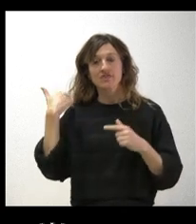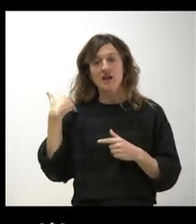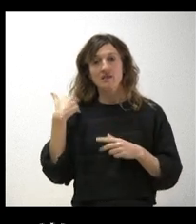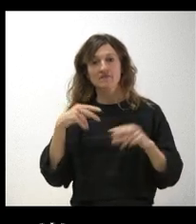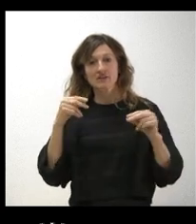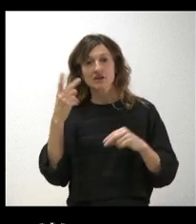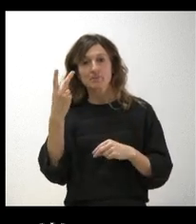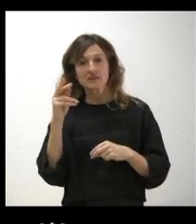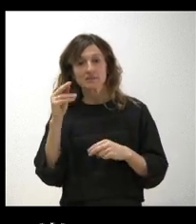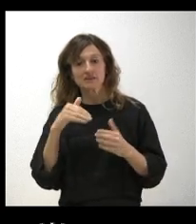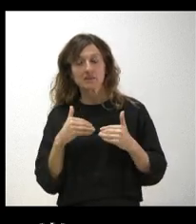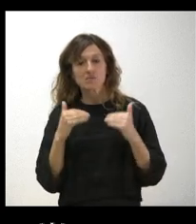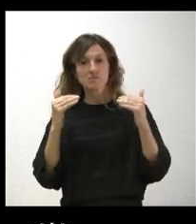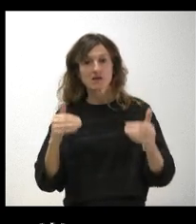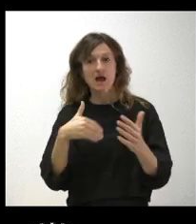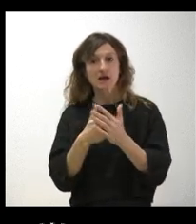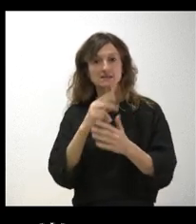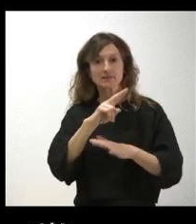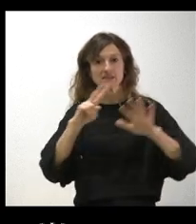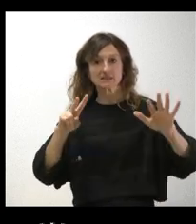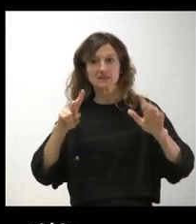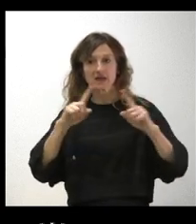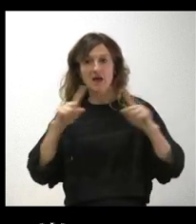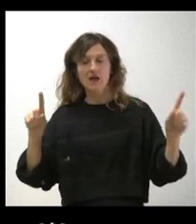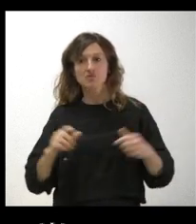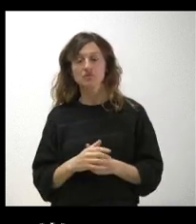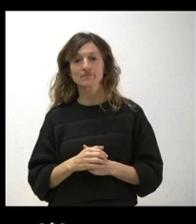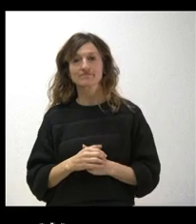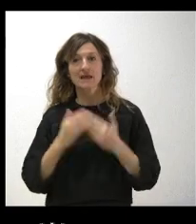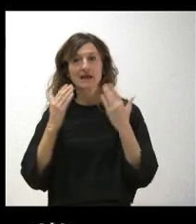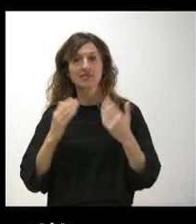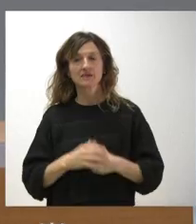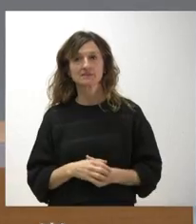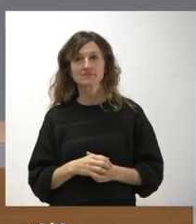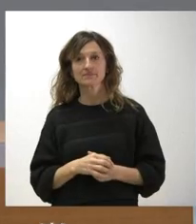que lo continuará estando hasta 2027 Muchas gracias